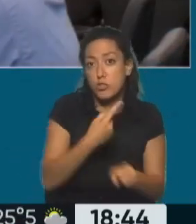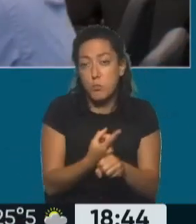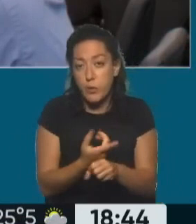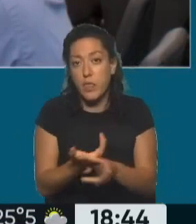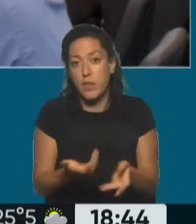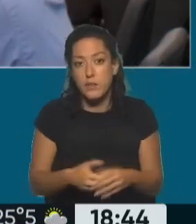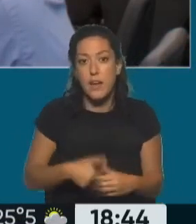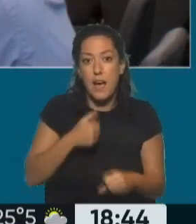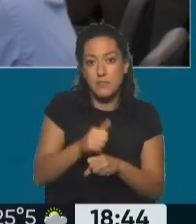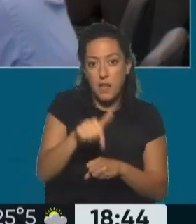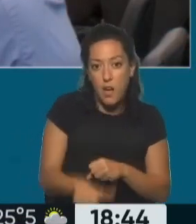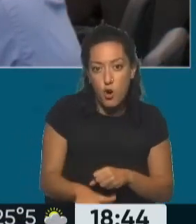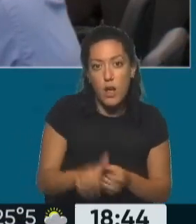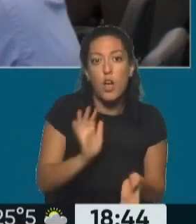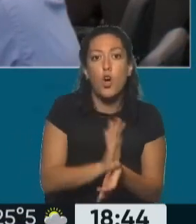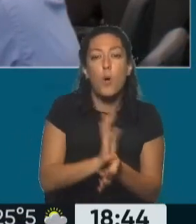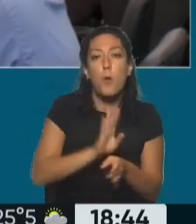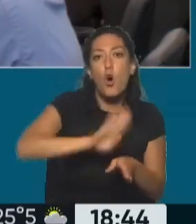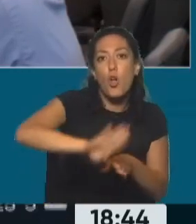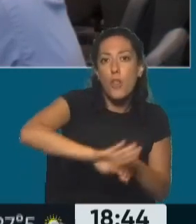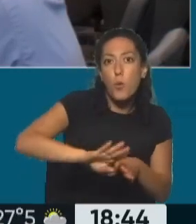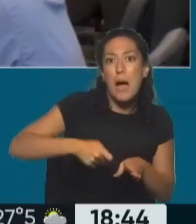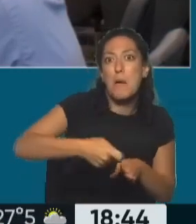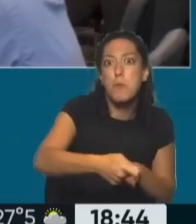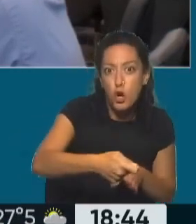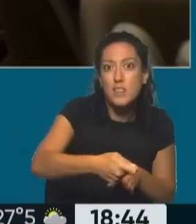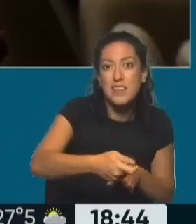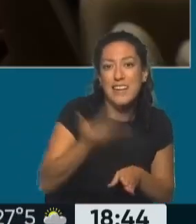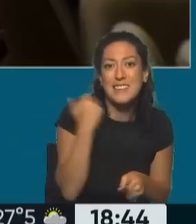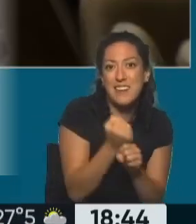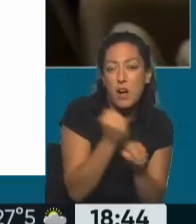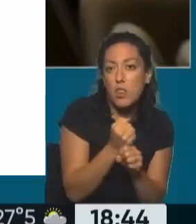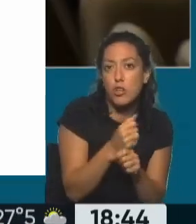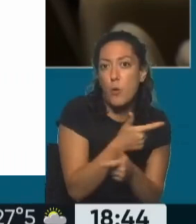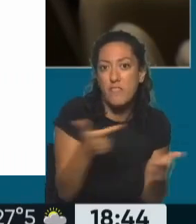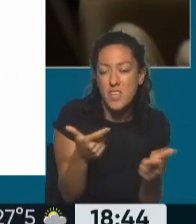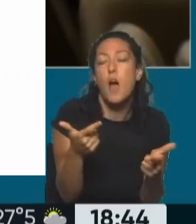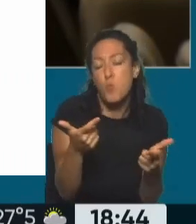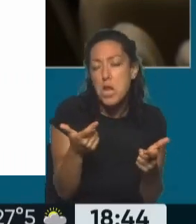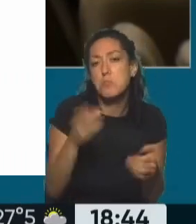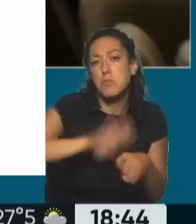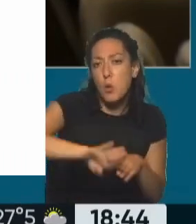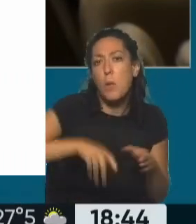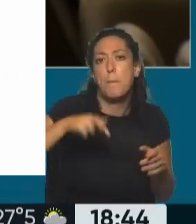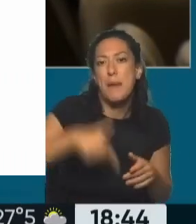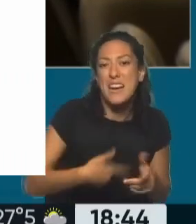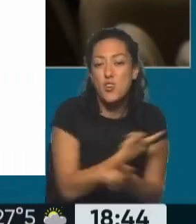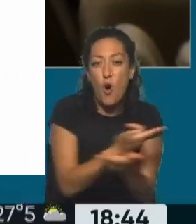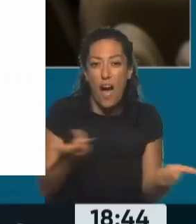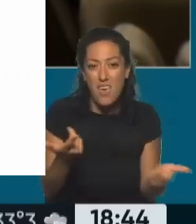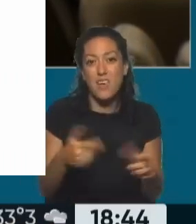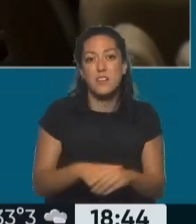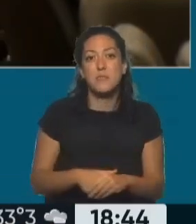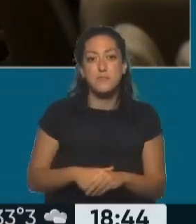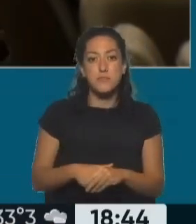haberes y beneficios. ¿Cómo realizar la fe de vida si cobras en el Banco Santander? Santander también ofrece cuatro